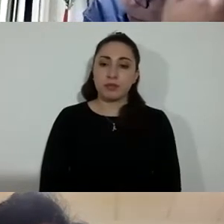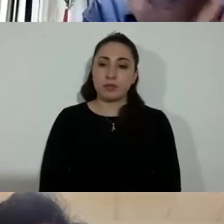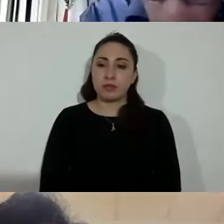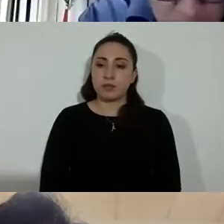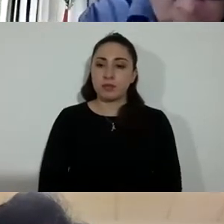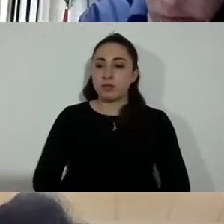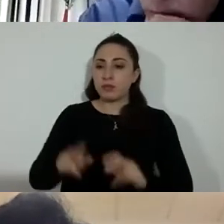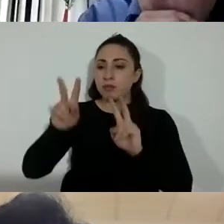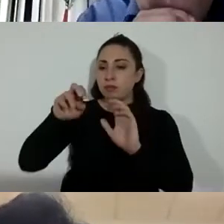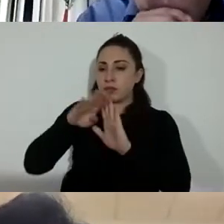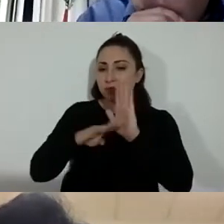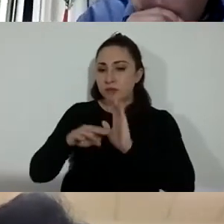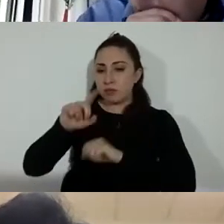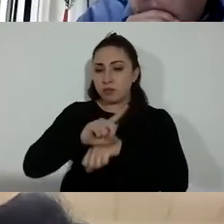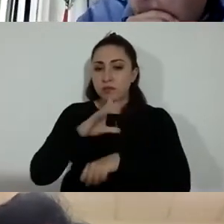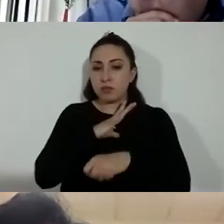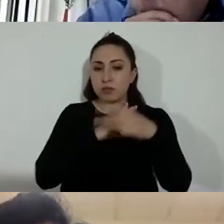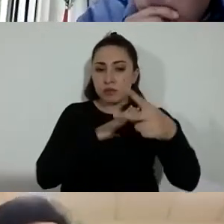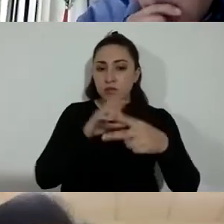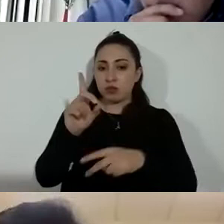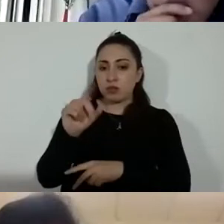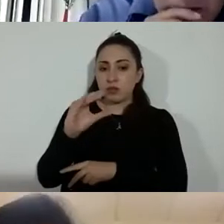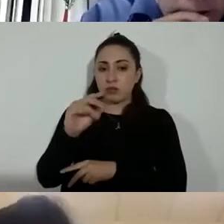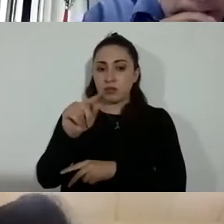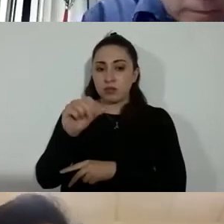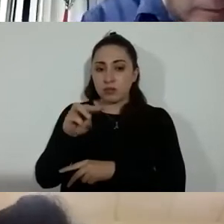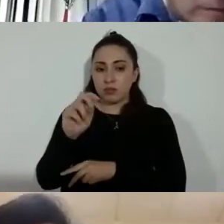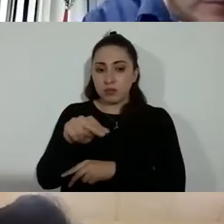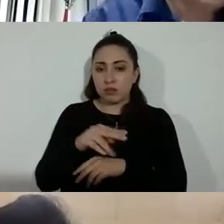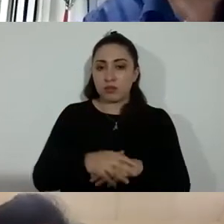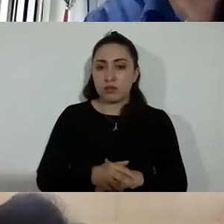hay enlistados 2 dictámenes. Digamos que